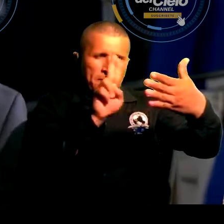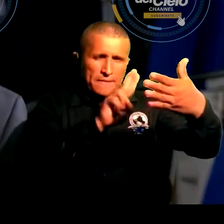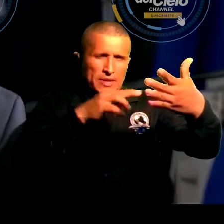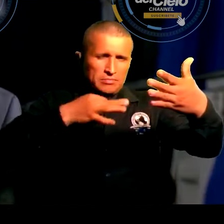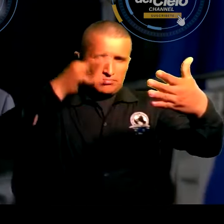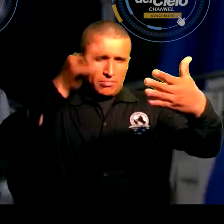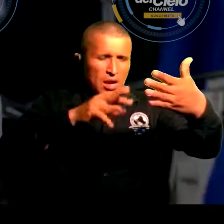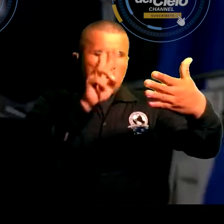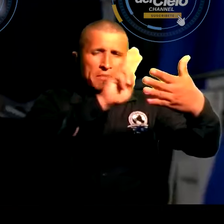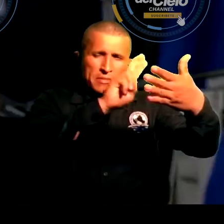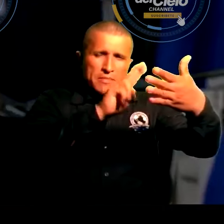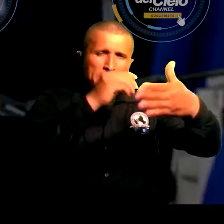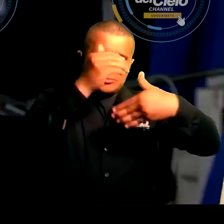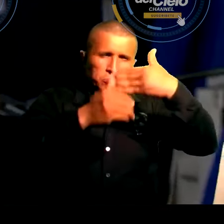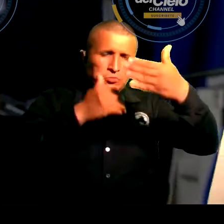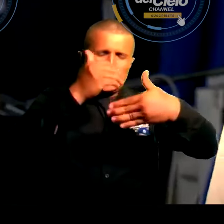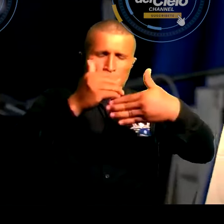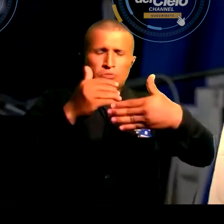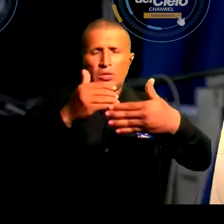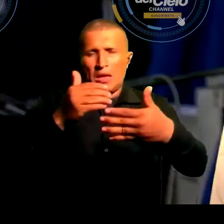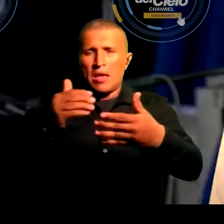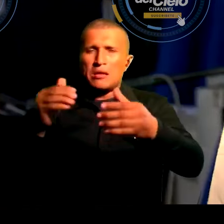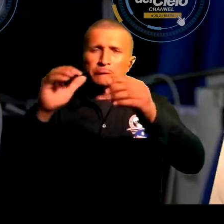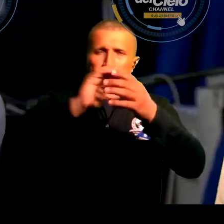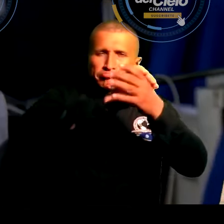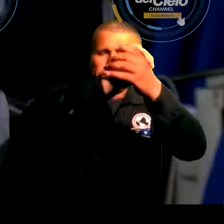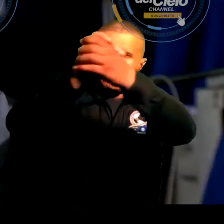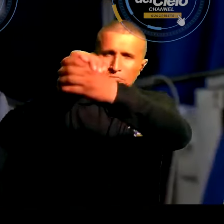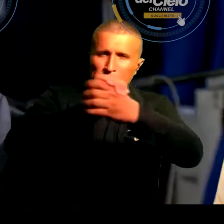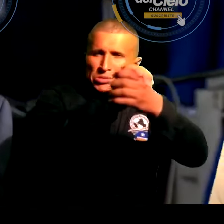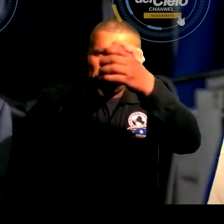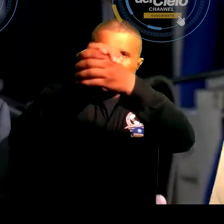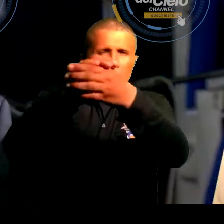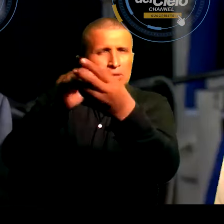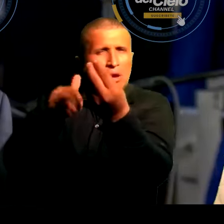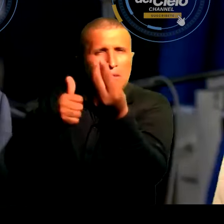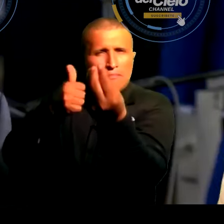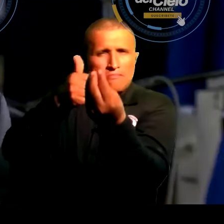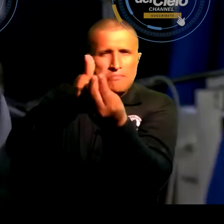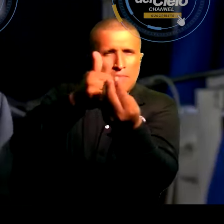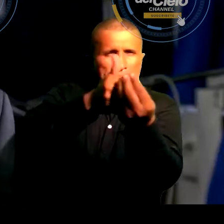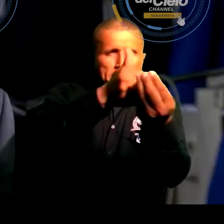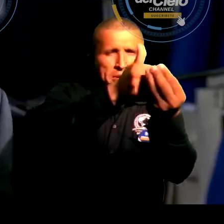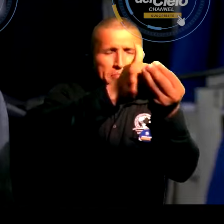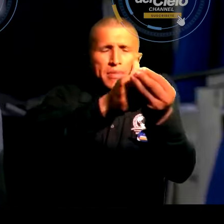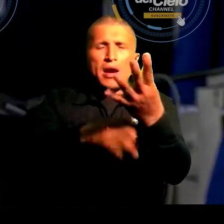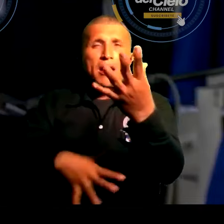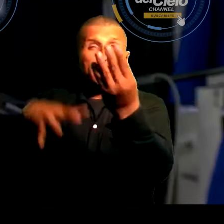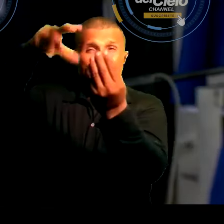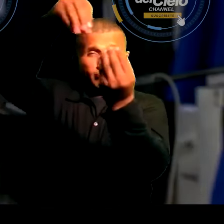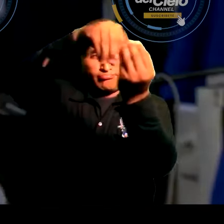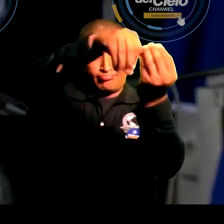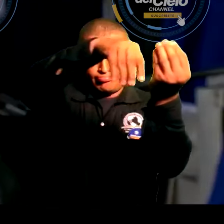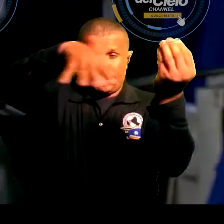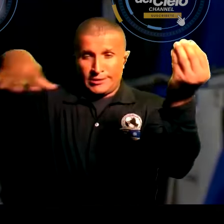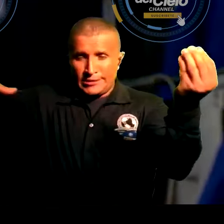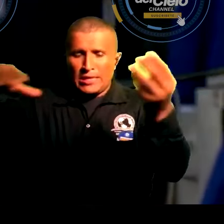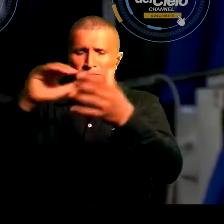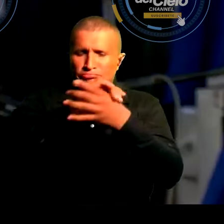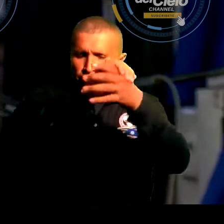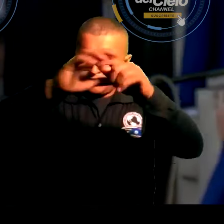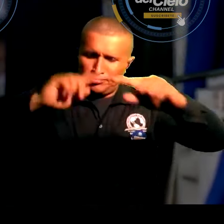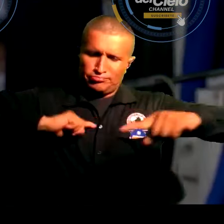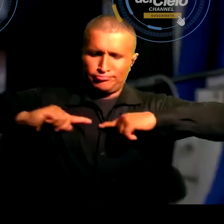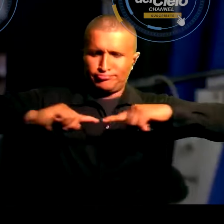distritales, pastorado y familias, para todos los convencionistas, para los hermanos